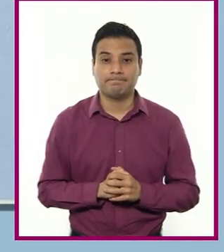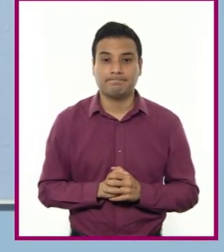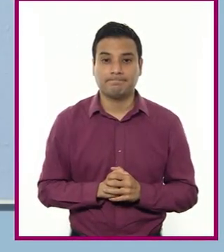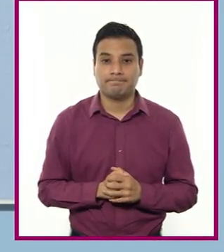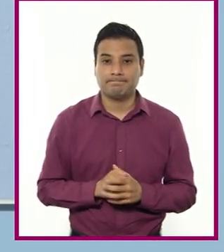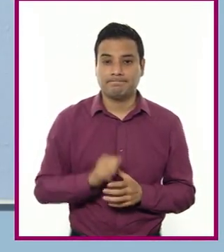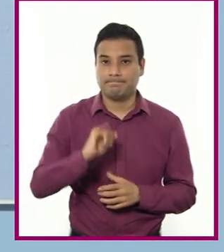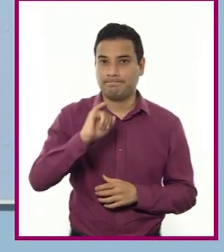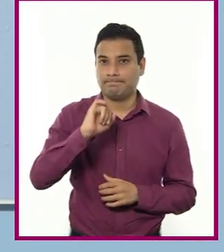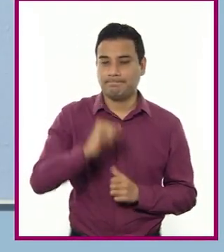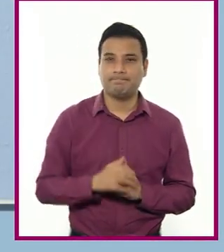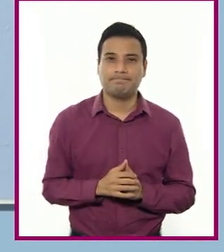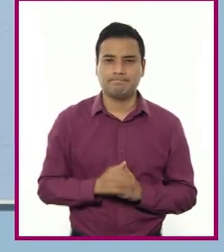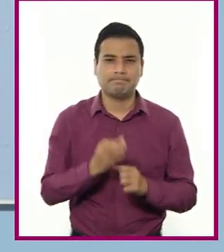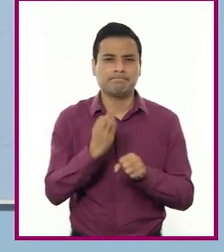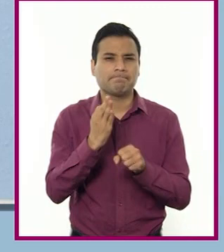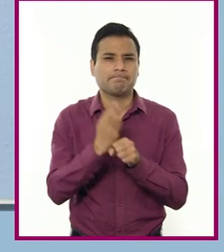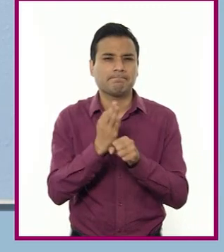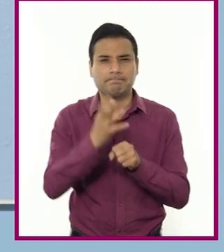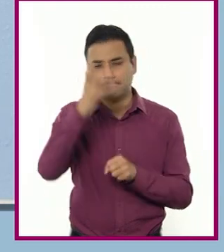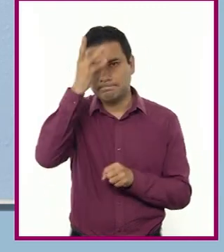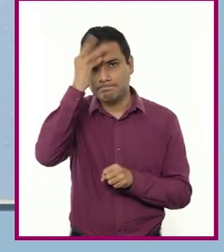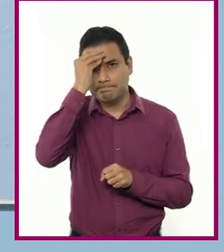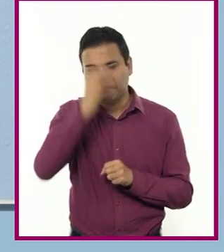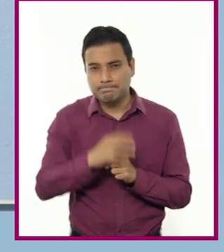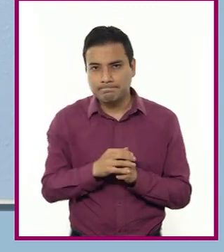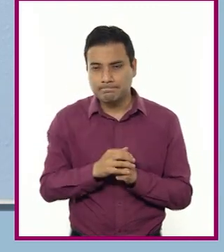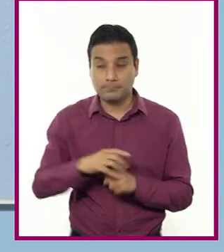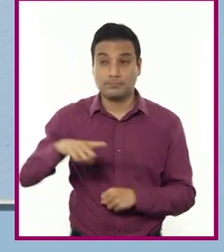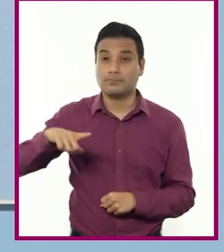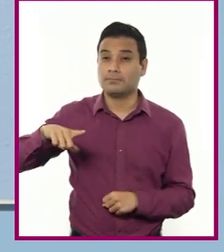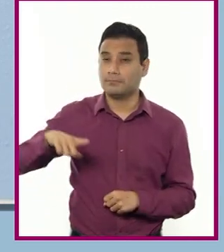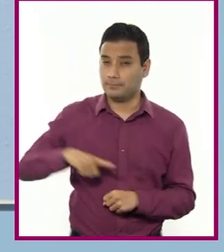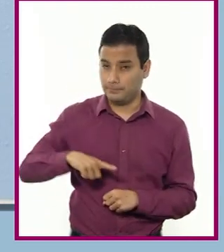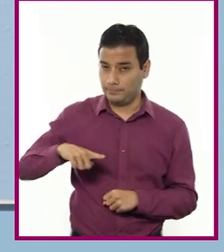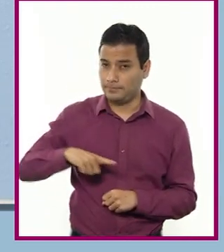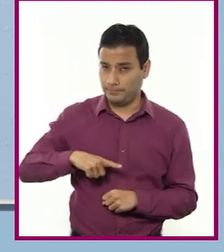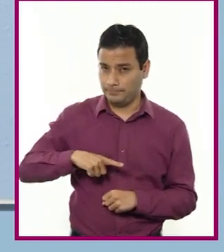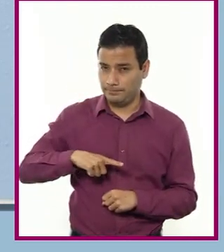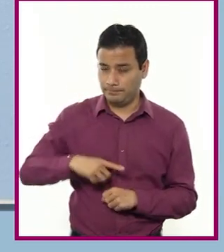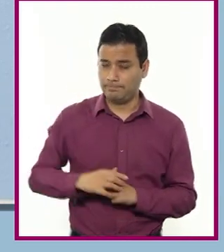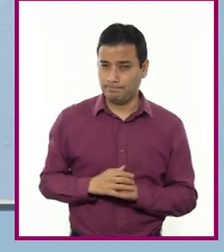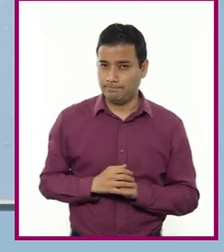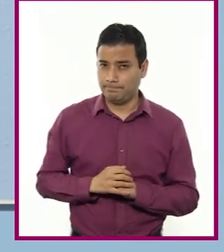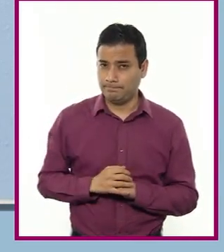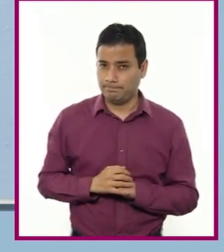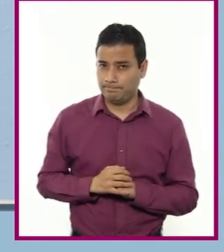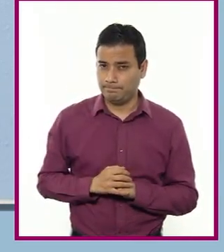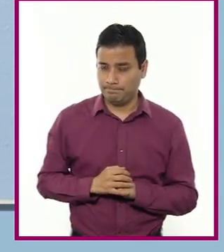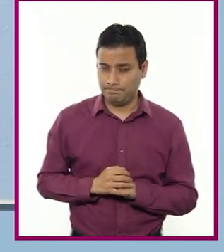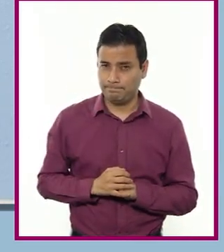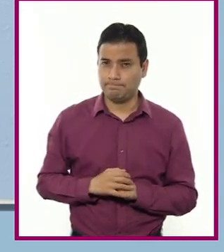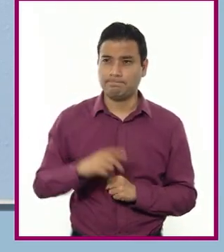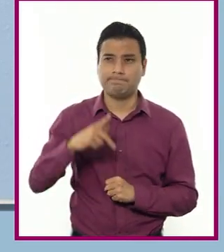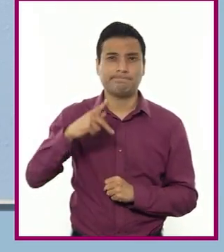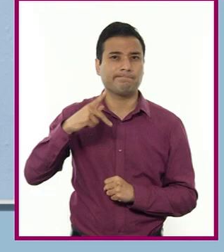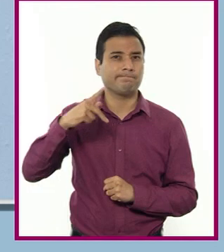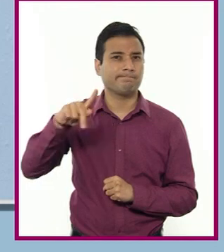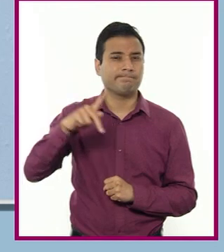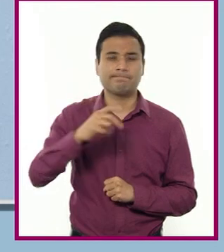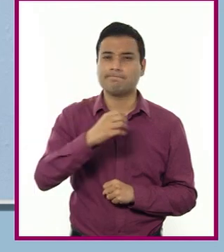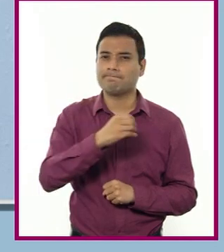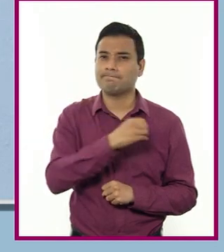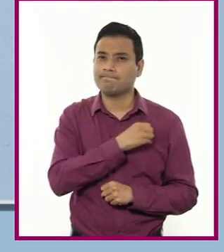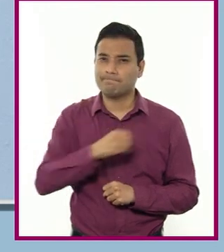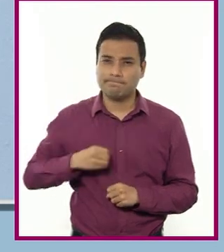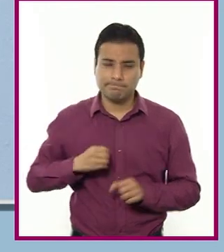Claro, aprendimos que todas las autoridades, en el ámbito de sus competencias, tienen la obligación de